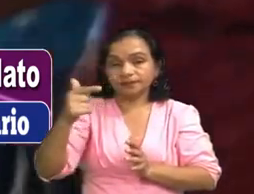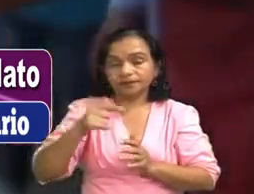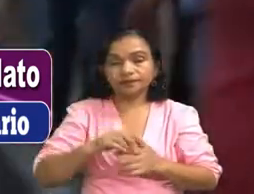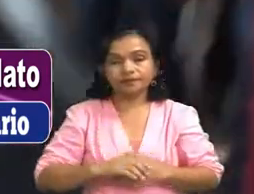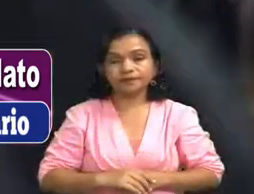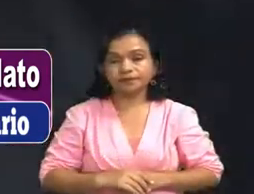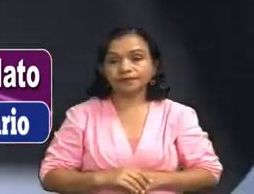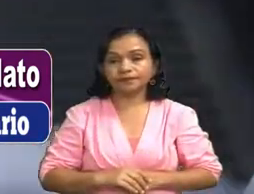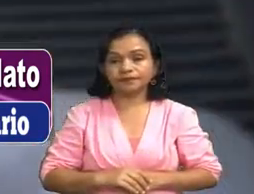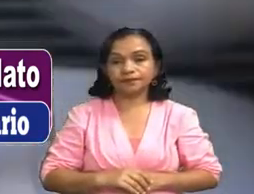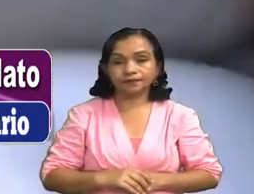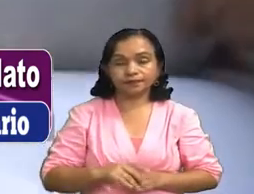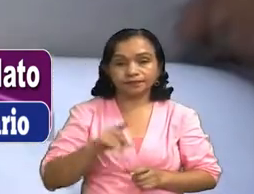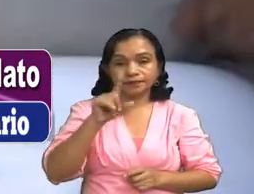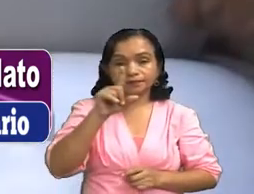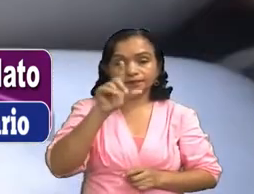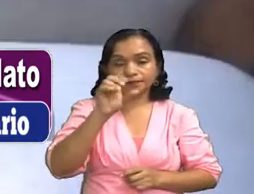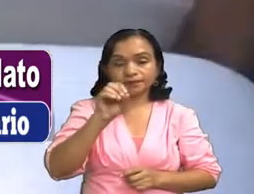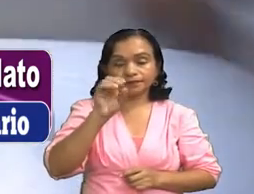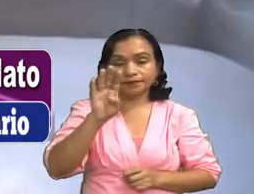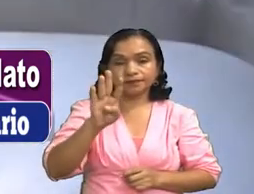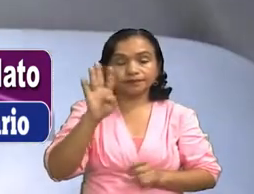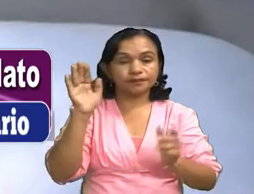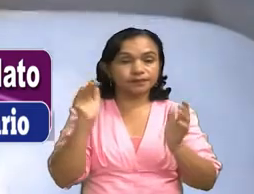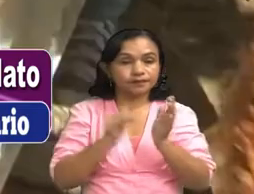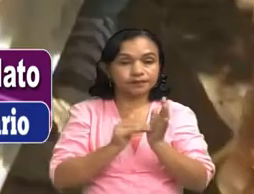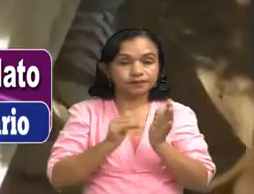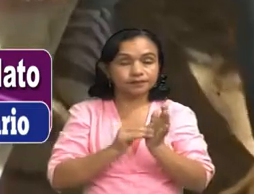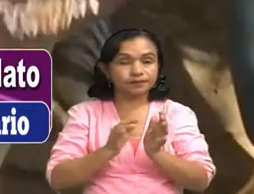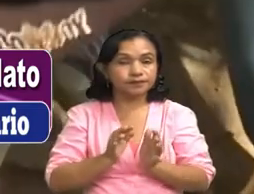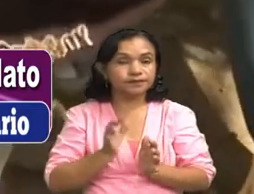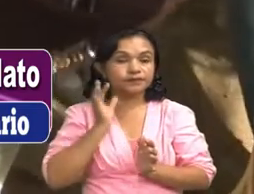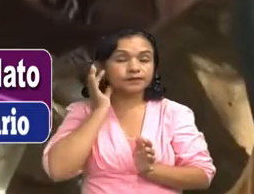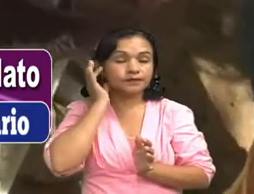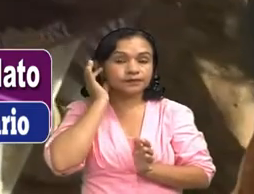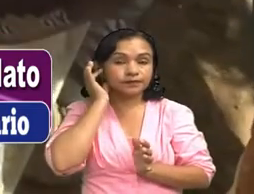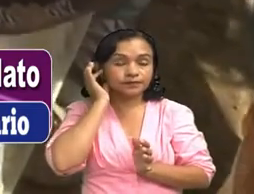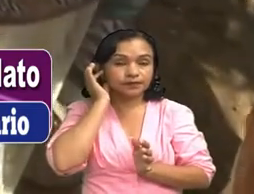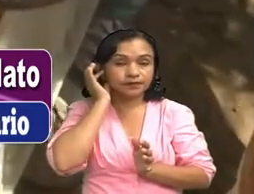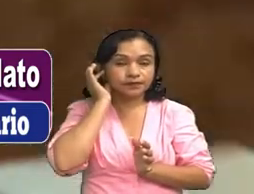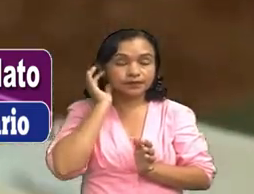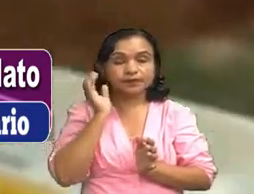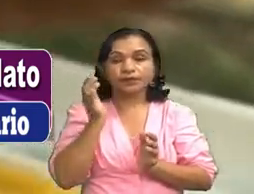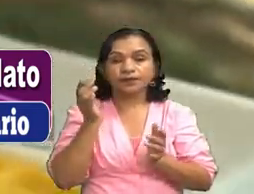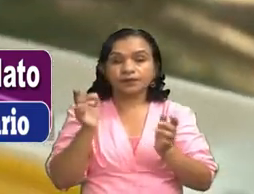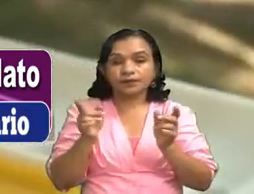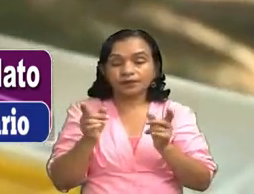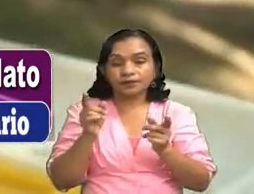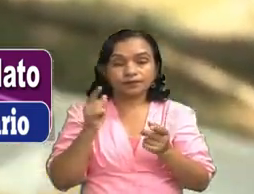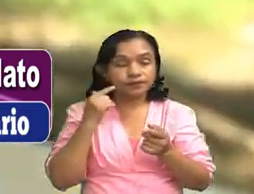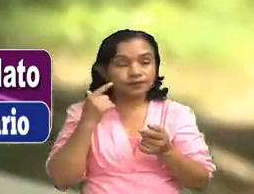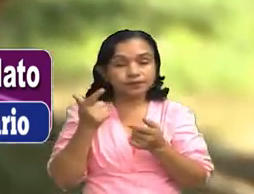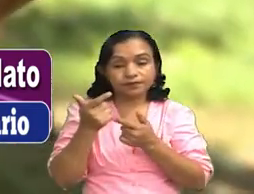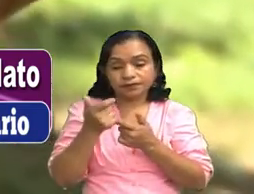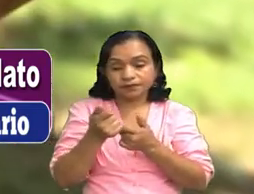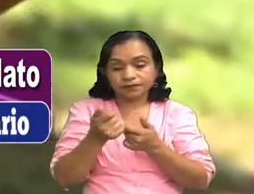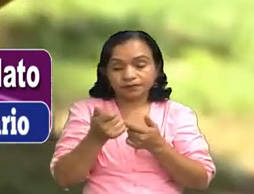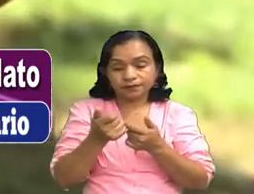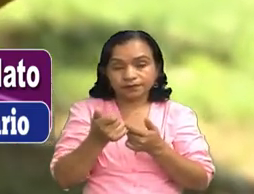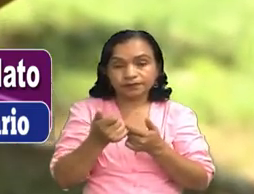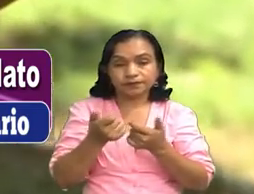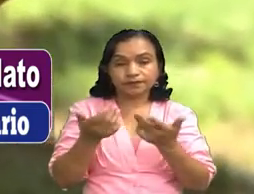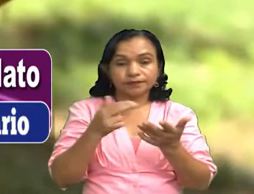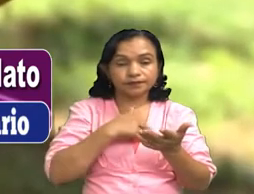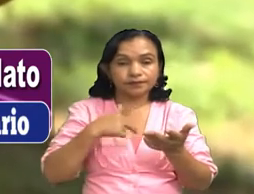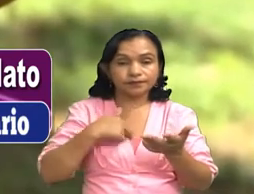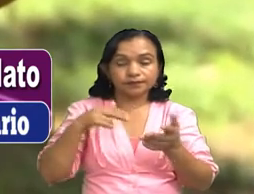104.877. Sí, sí. Y esos 104.000 identificados son aretes con tecnología de radiofrecuencia, lo que vamos para el segregado.